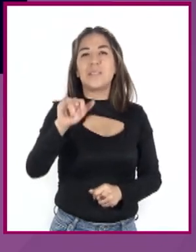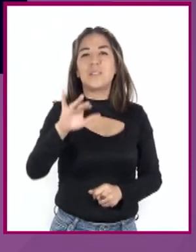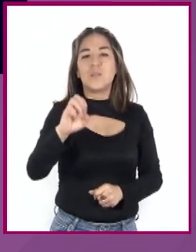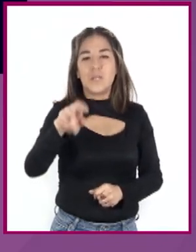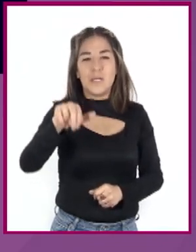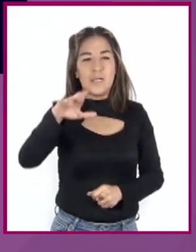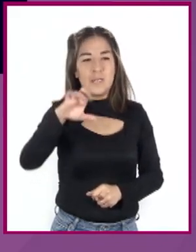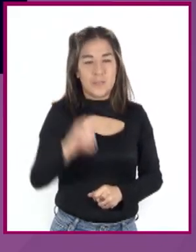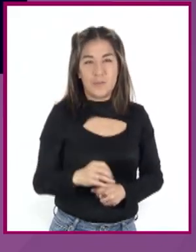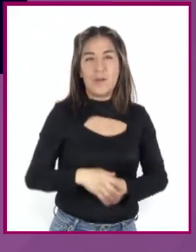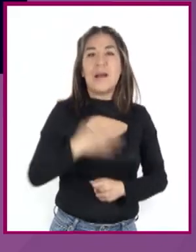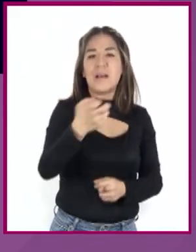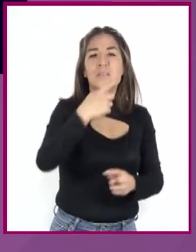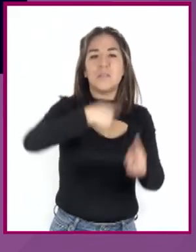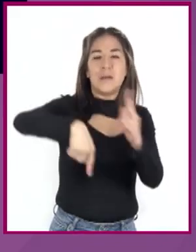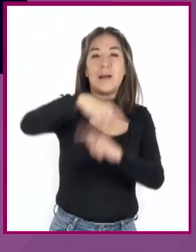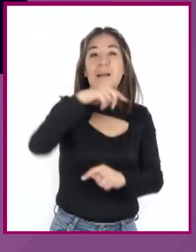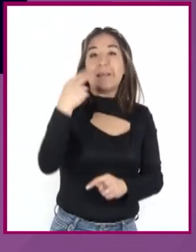órbita geo debe estar a